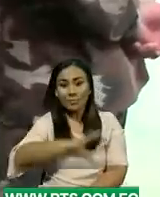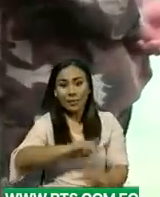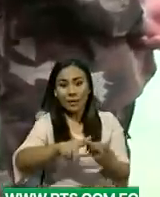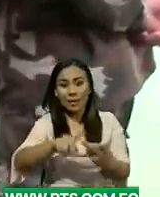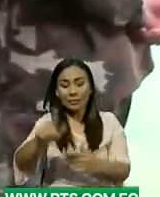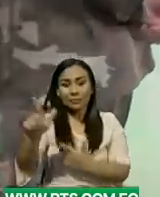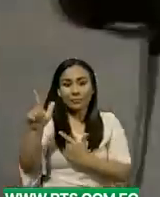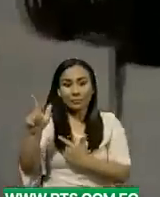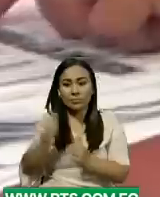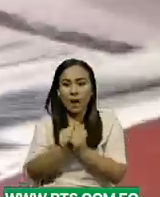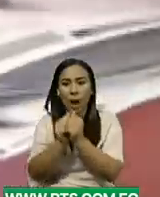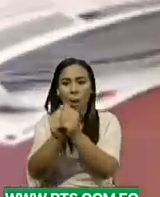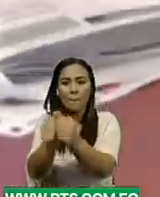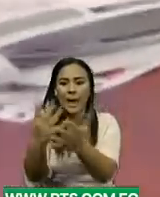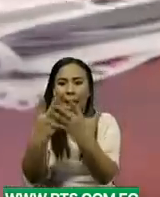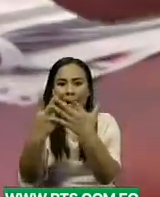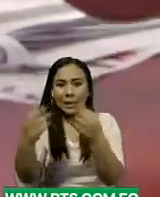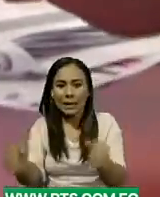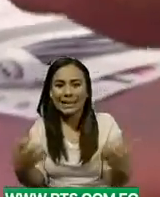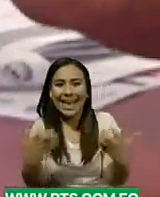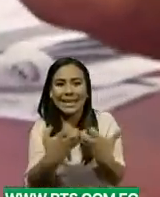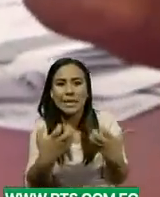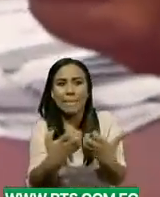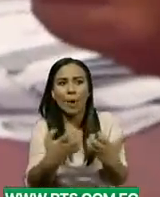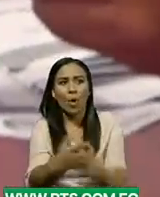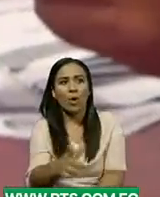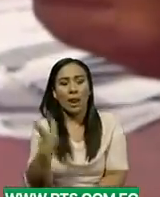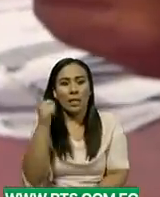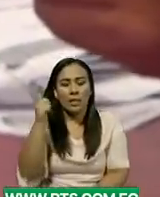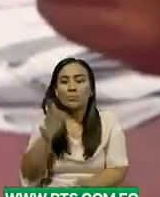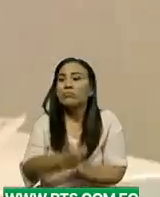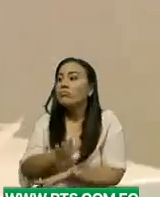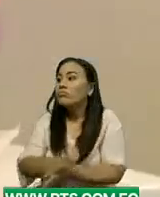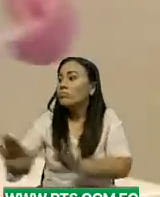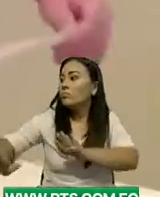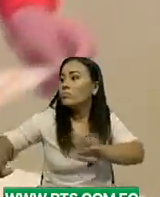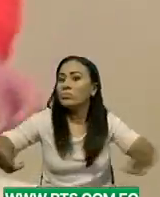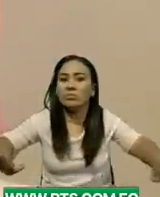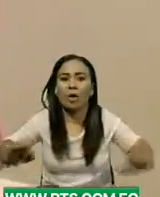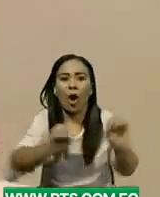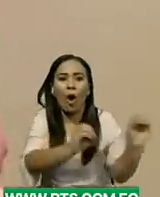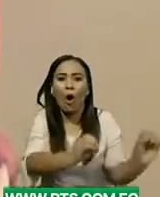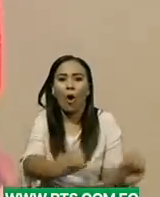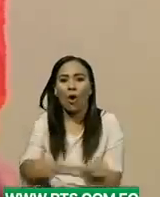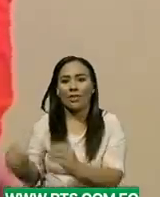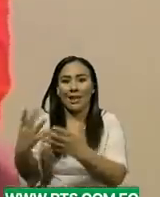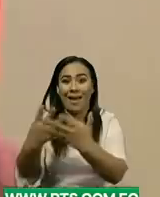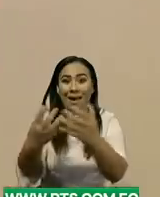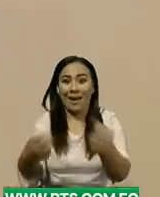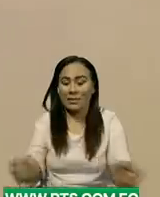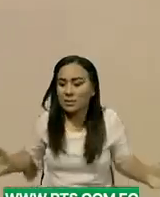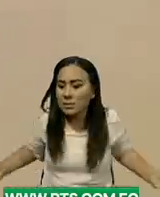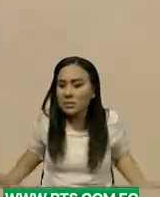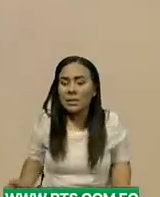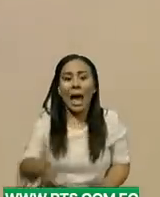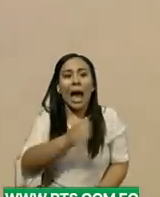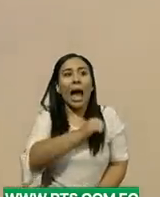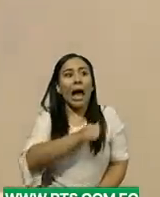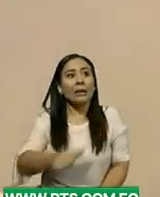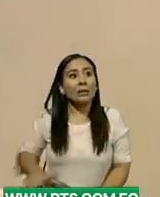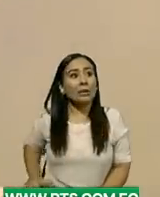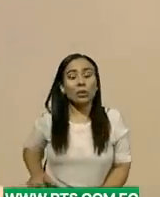guías penitenciarios formaron el equipo encargado de mantener la tranquilidad en el proceso, aunque la actitud de